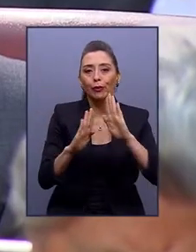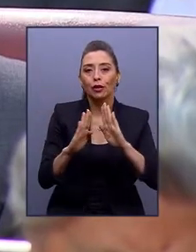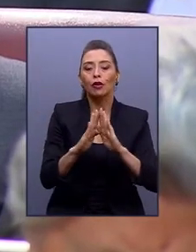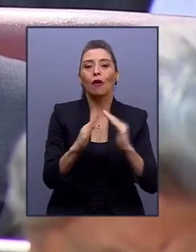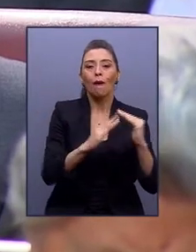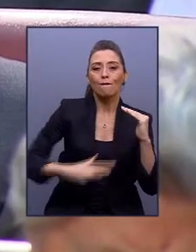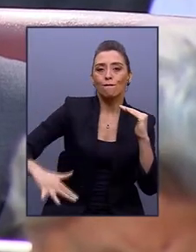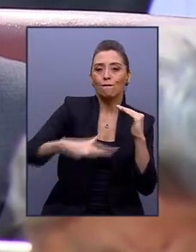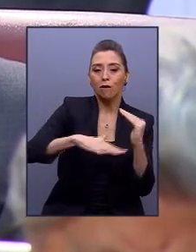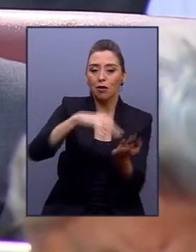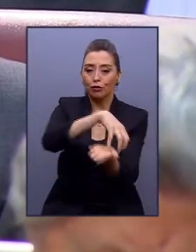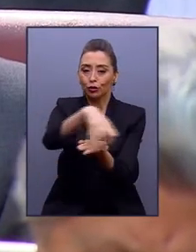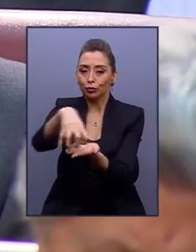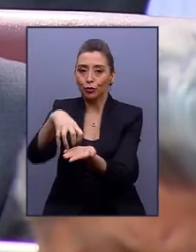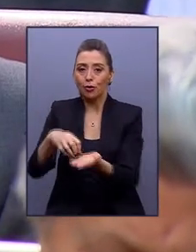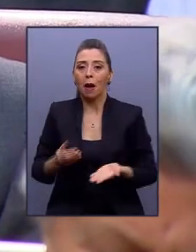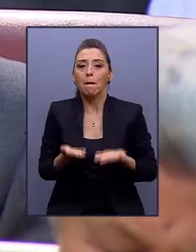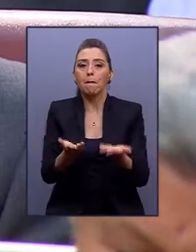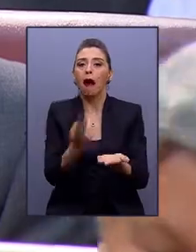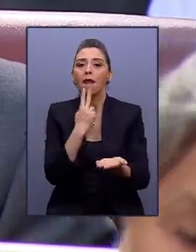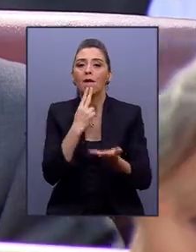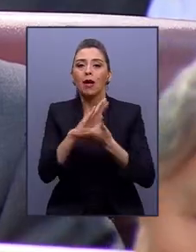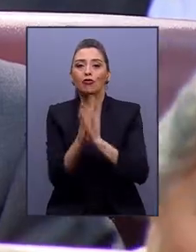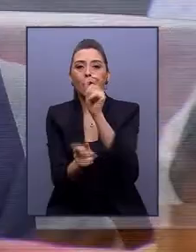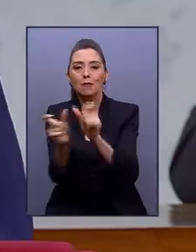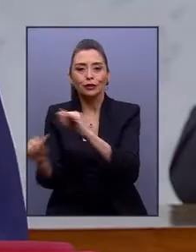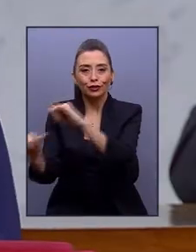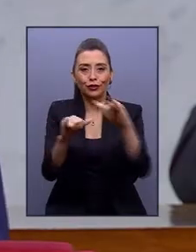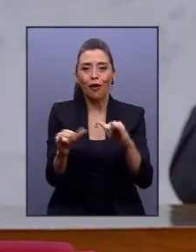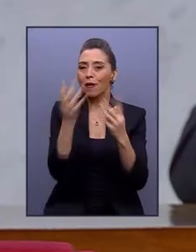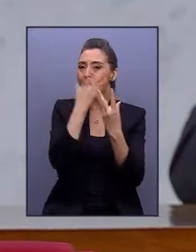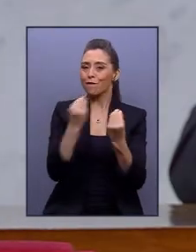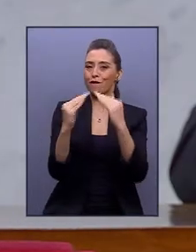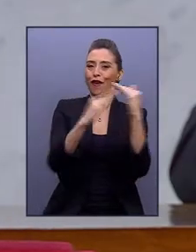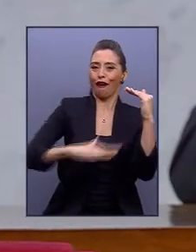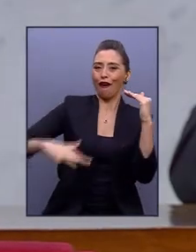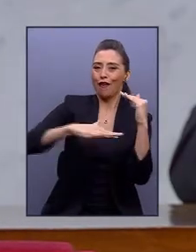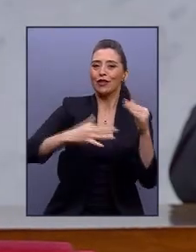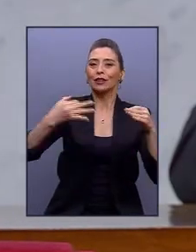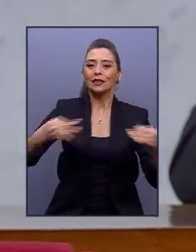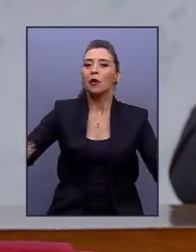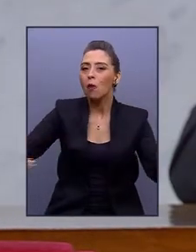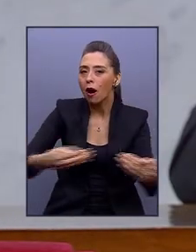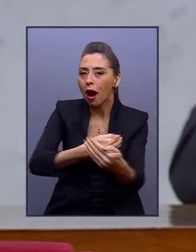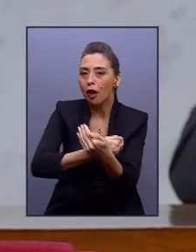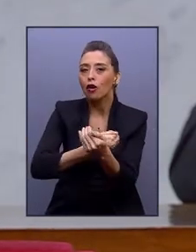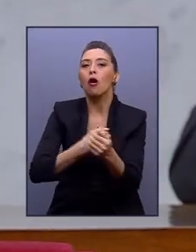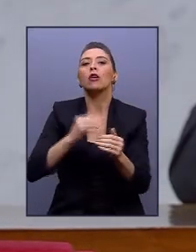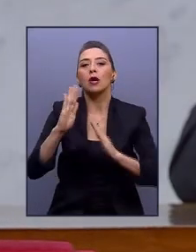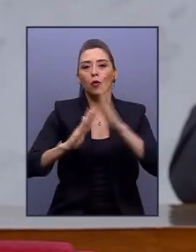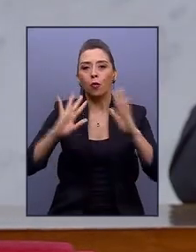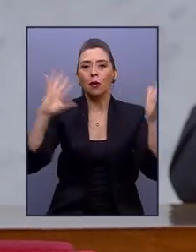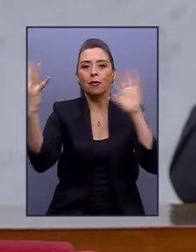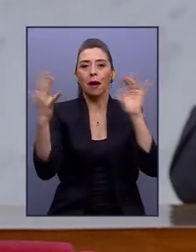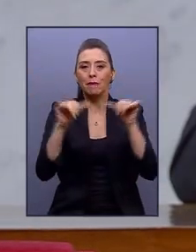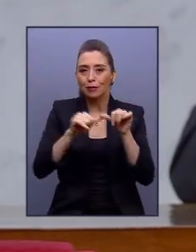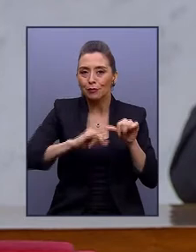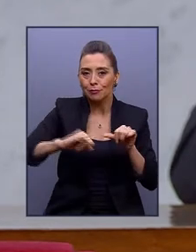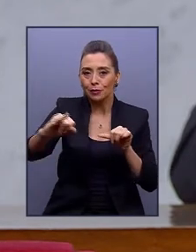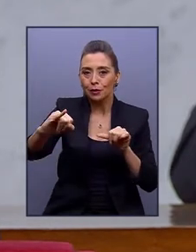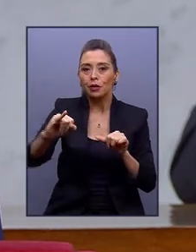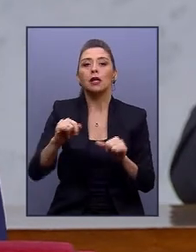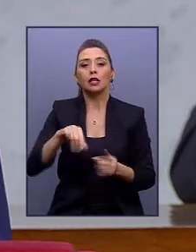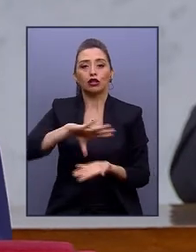los barrios y las ciudades estén al servicio de la vida en común y sean bellos, seguros, acogedores y sustentables. Un país con